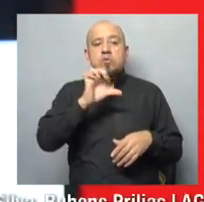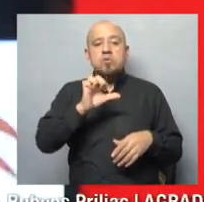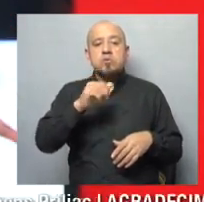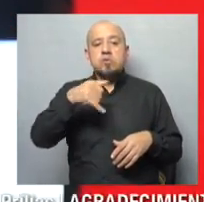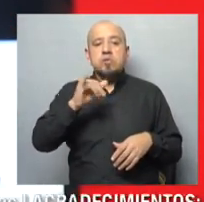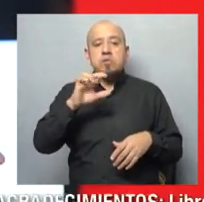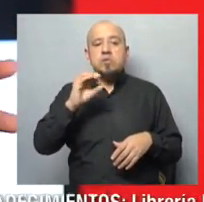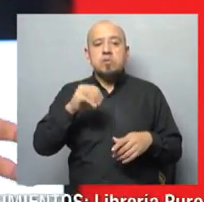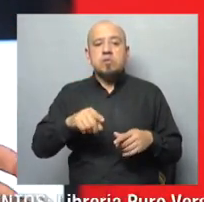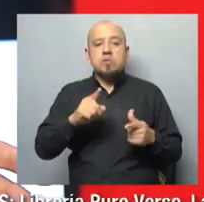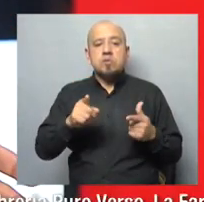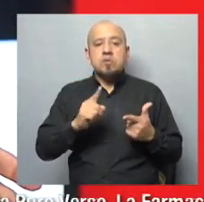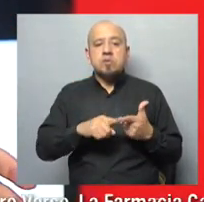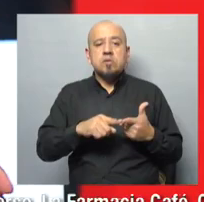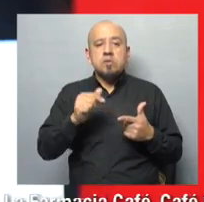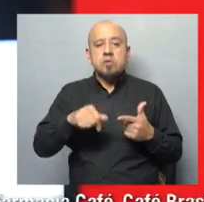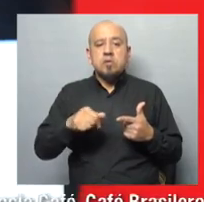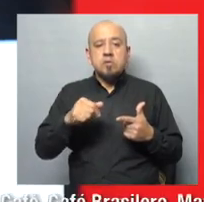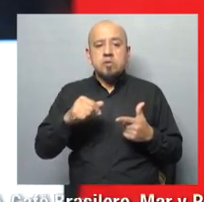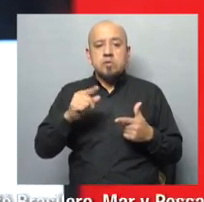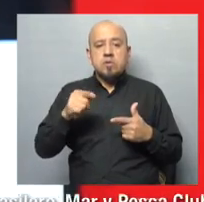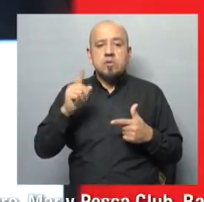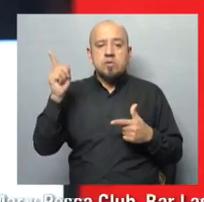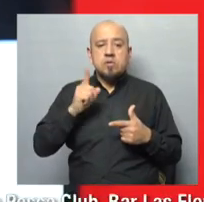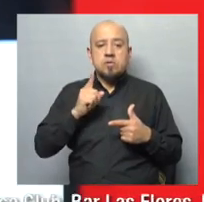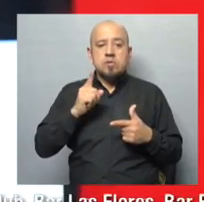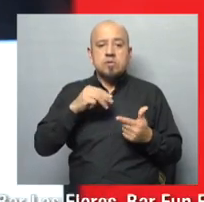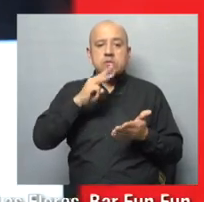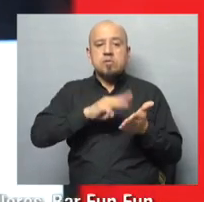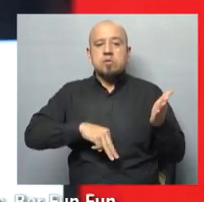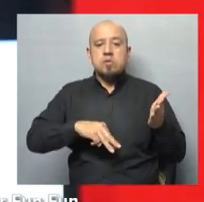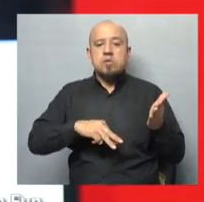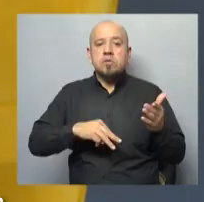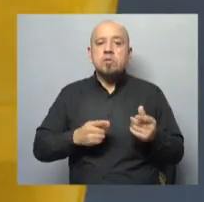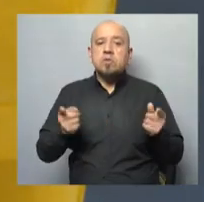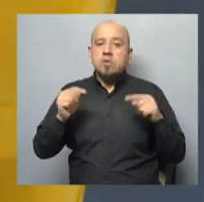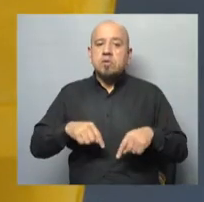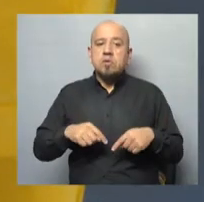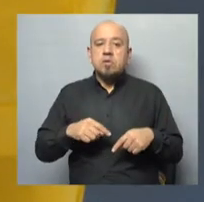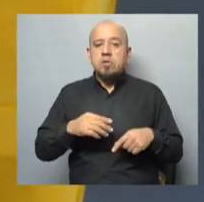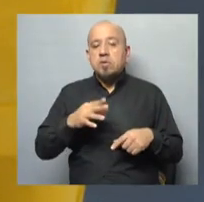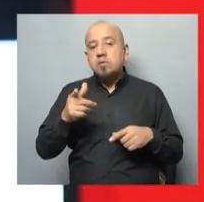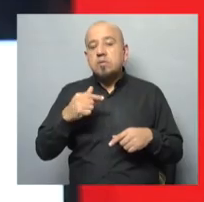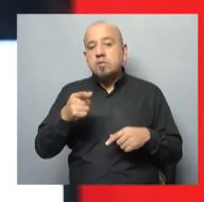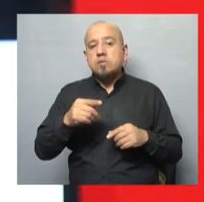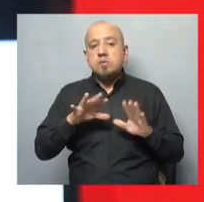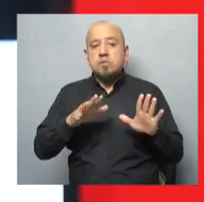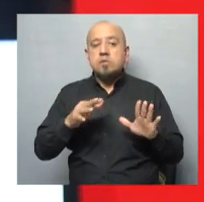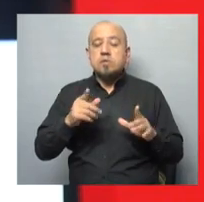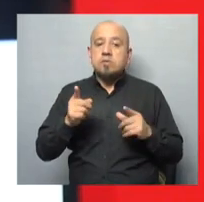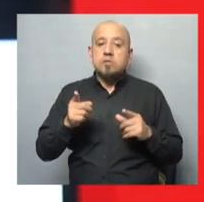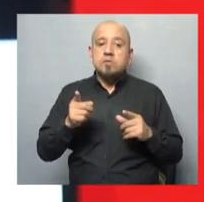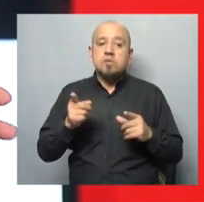maria miró acá que viene de cataluña y no viene de casualidad no no no dijo qué tengo que mediodía de cataluña